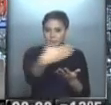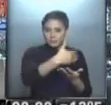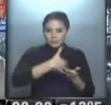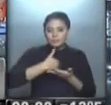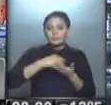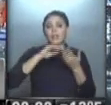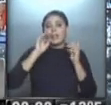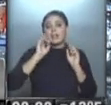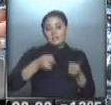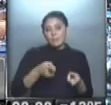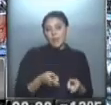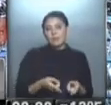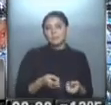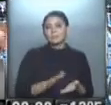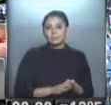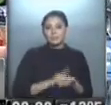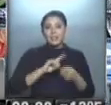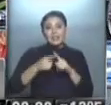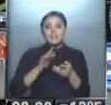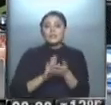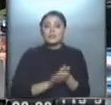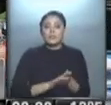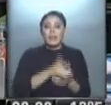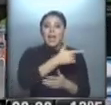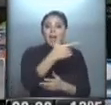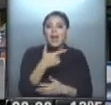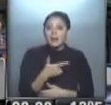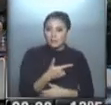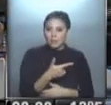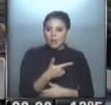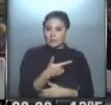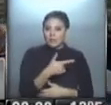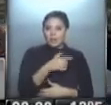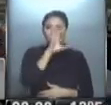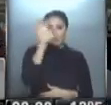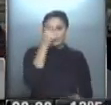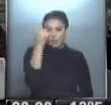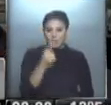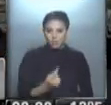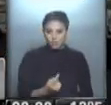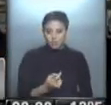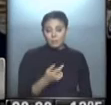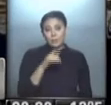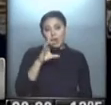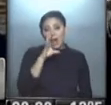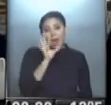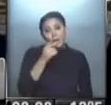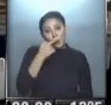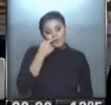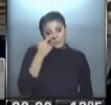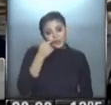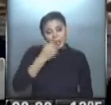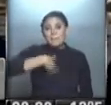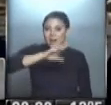también con una relación en cuanto a la cantidad de armas que en cada que en cada provincia pero como dato curioso te podría decir